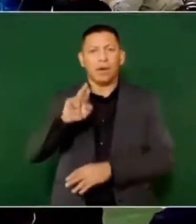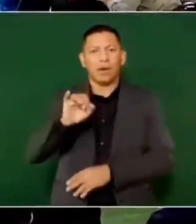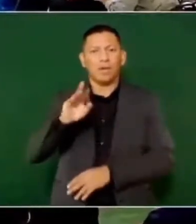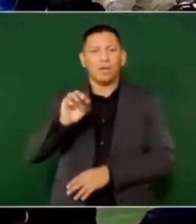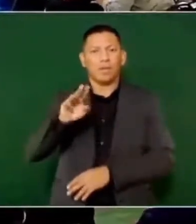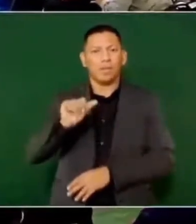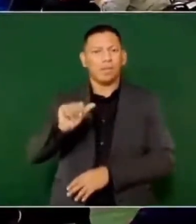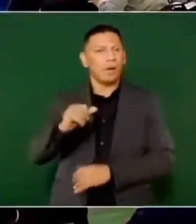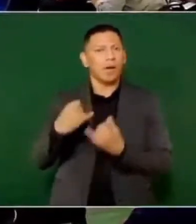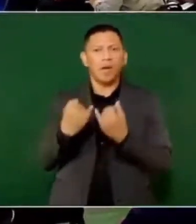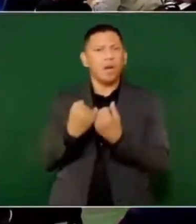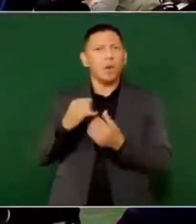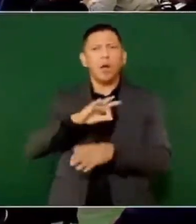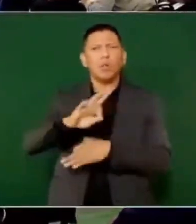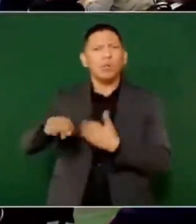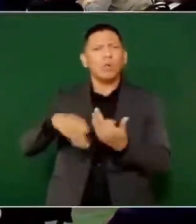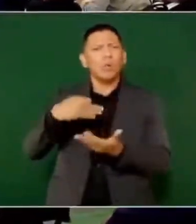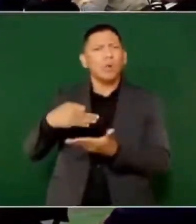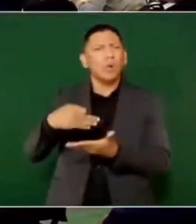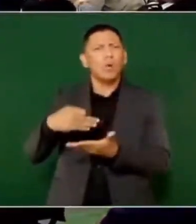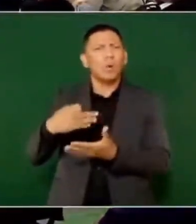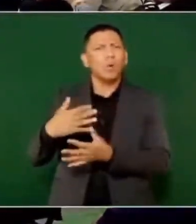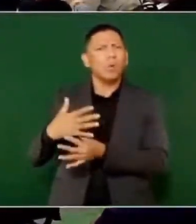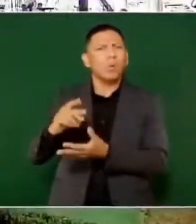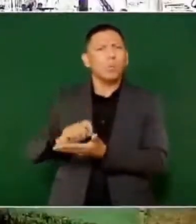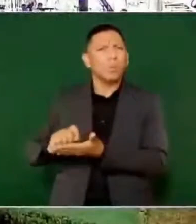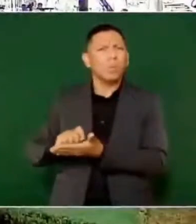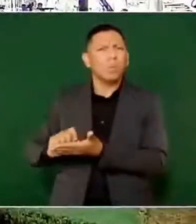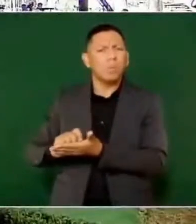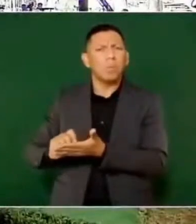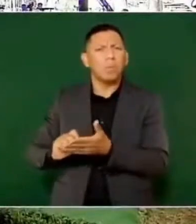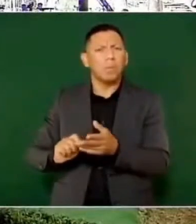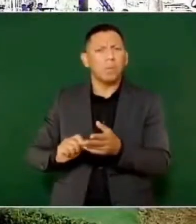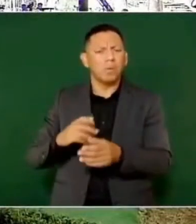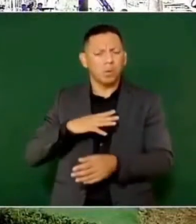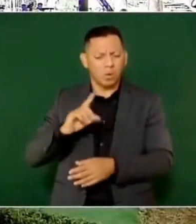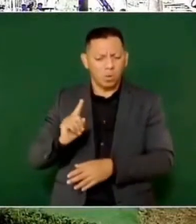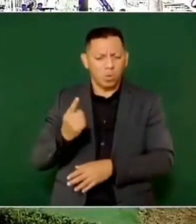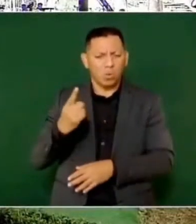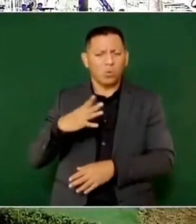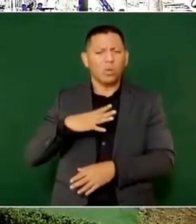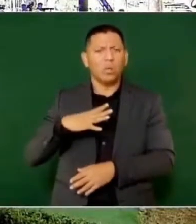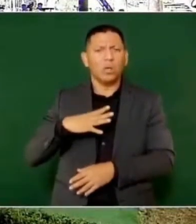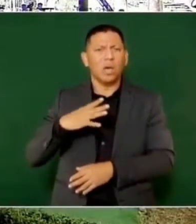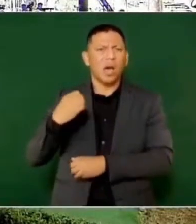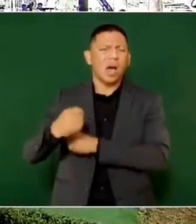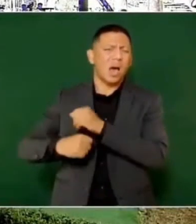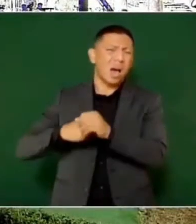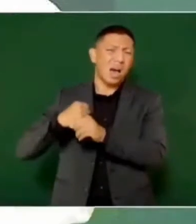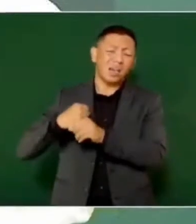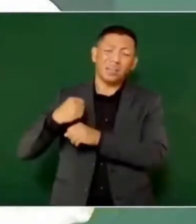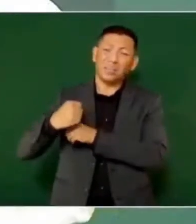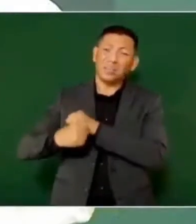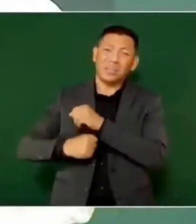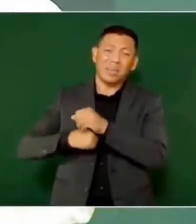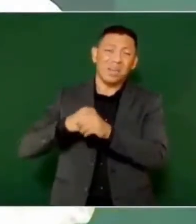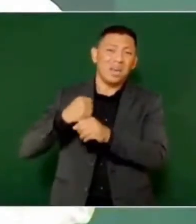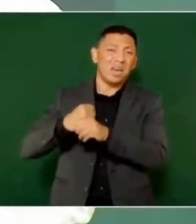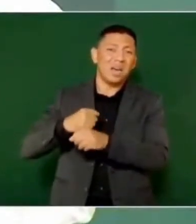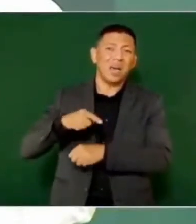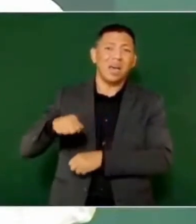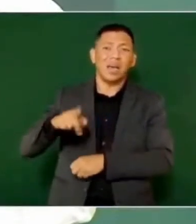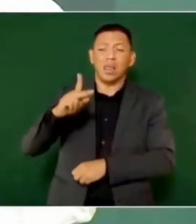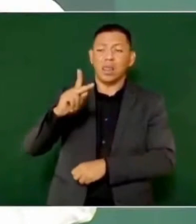todos los escritores ya. Hay uno que lleva años defendiendo al